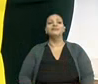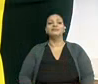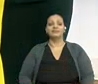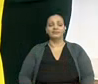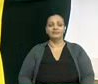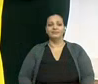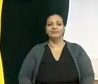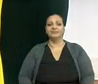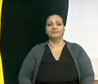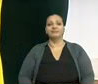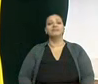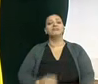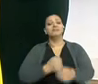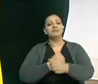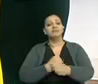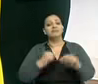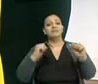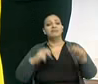canción. Pero